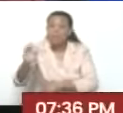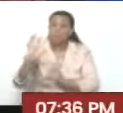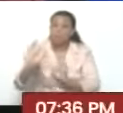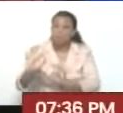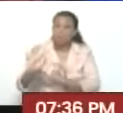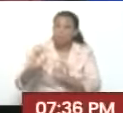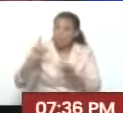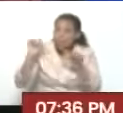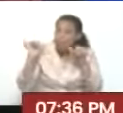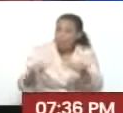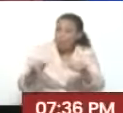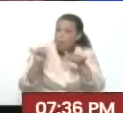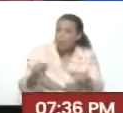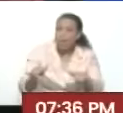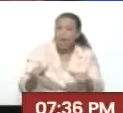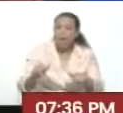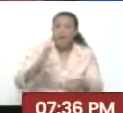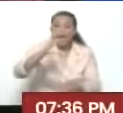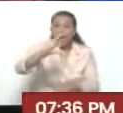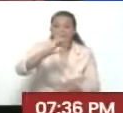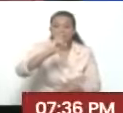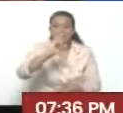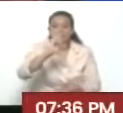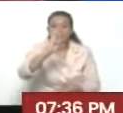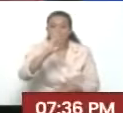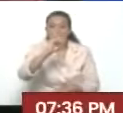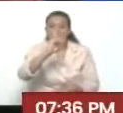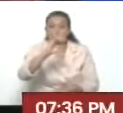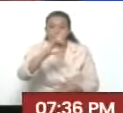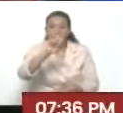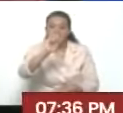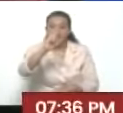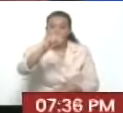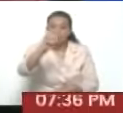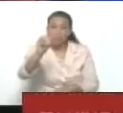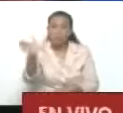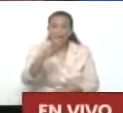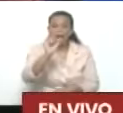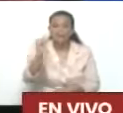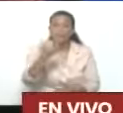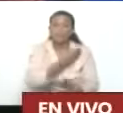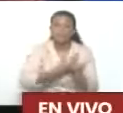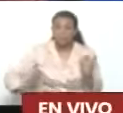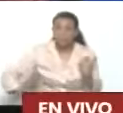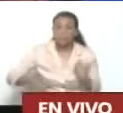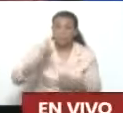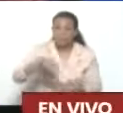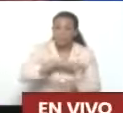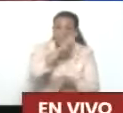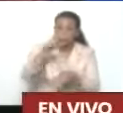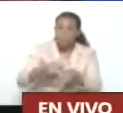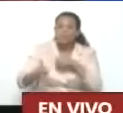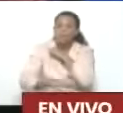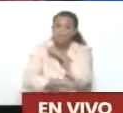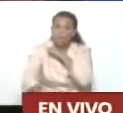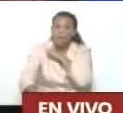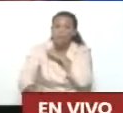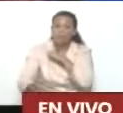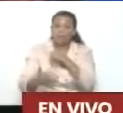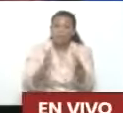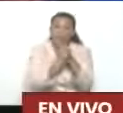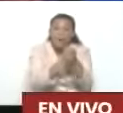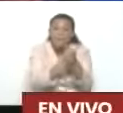con Cipriano Castro, nacionalista, también bolivariano. Y fue traicionado por su